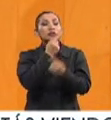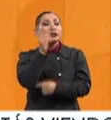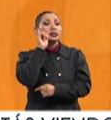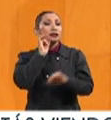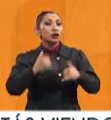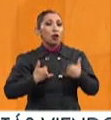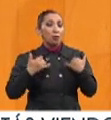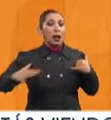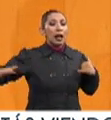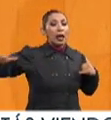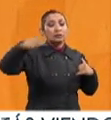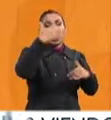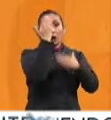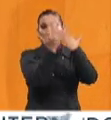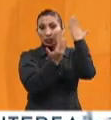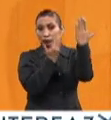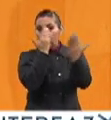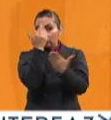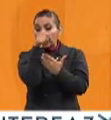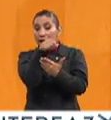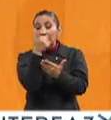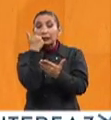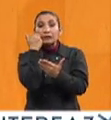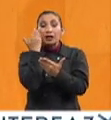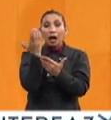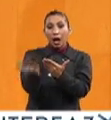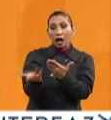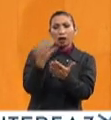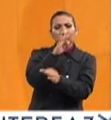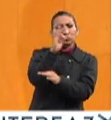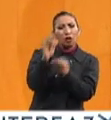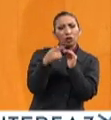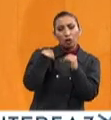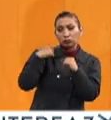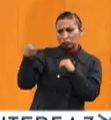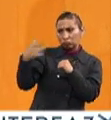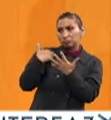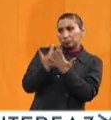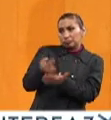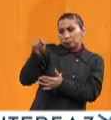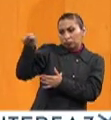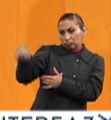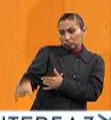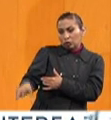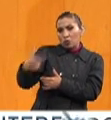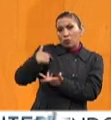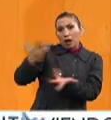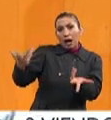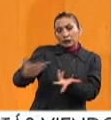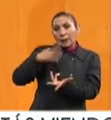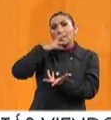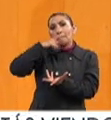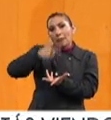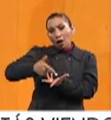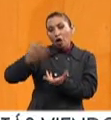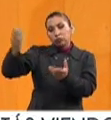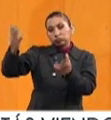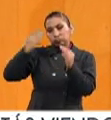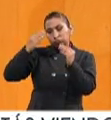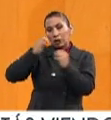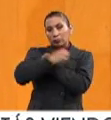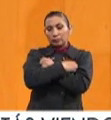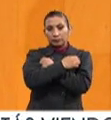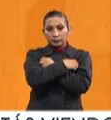y jóvenes estudiantes que buscan de todos nosotros una mejor